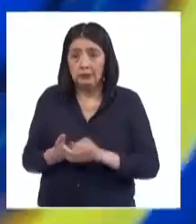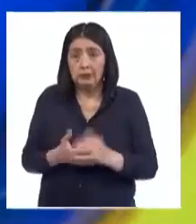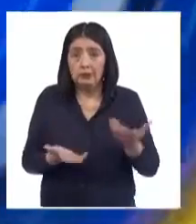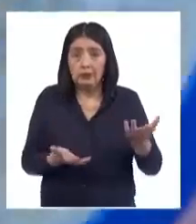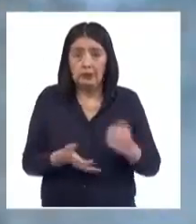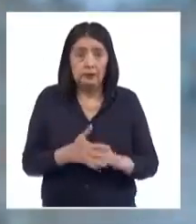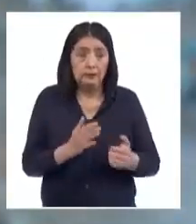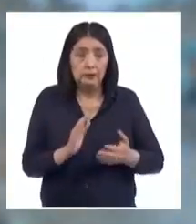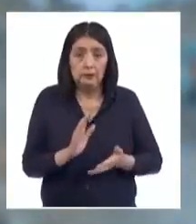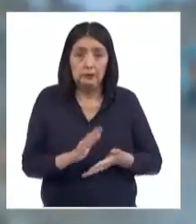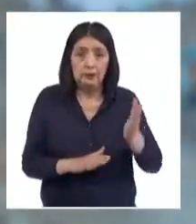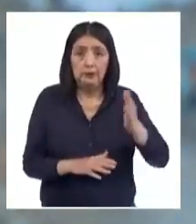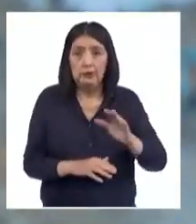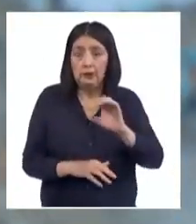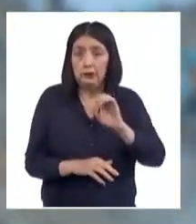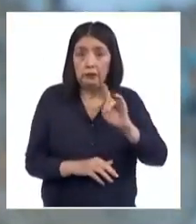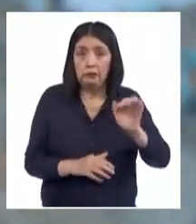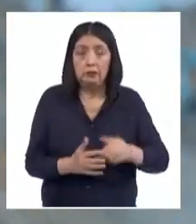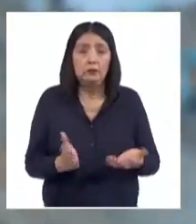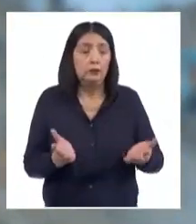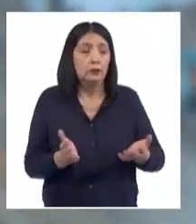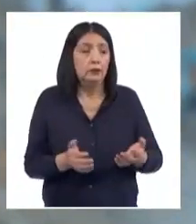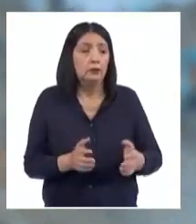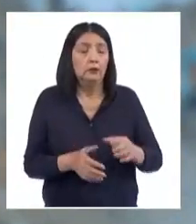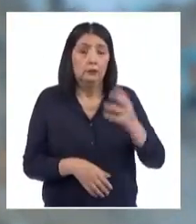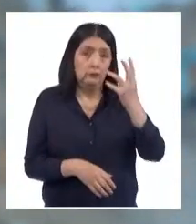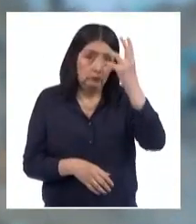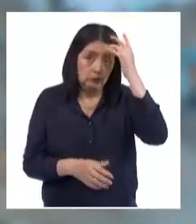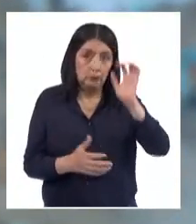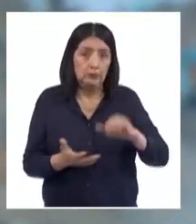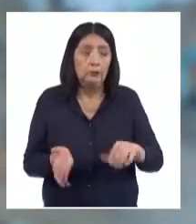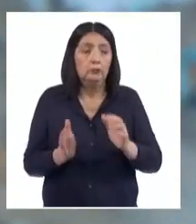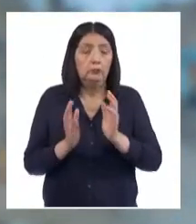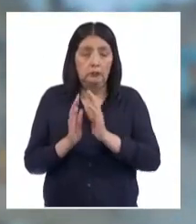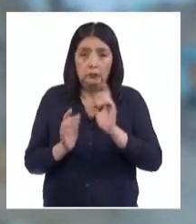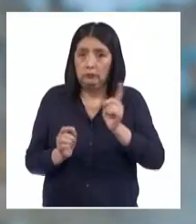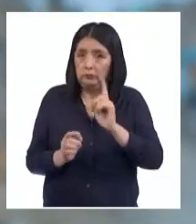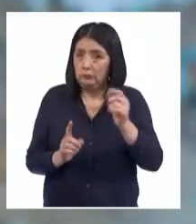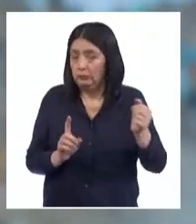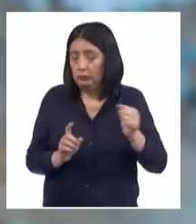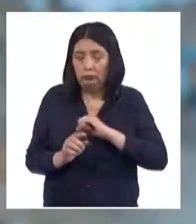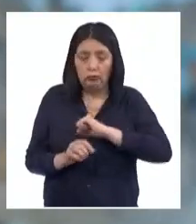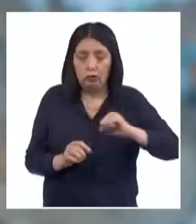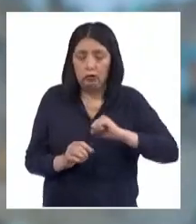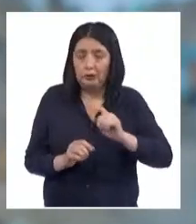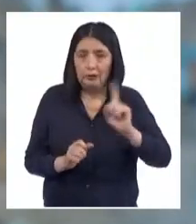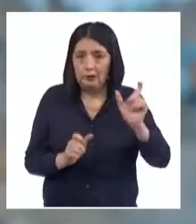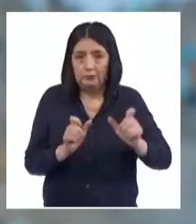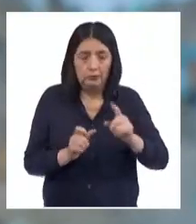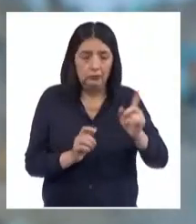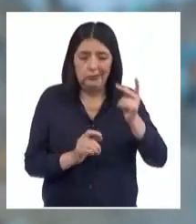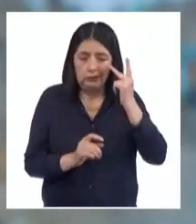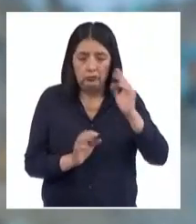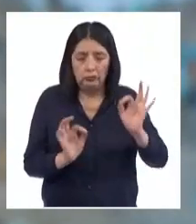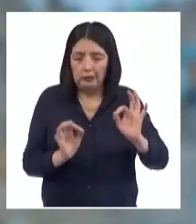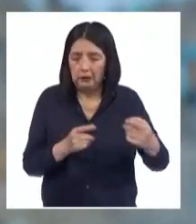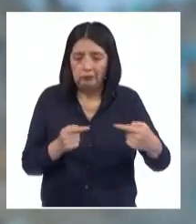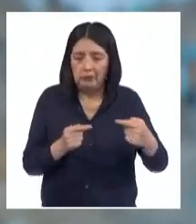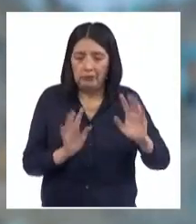partir a Sócota, Pedro Castillo rezó con su familia y aseguró que no habrá agresiones contra su contendora Keiko